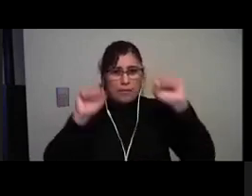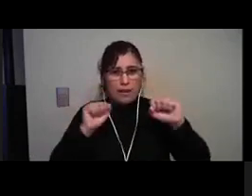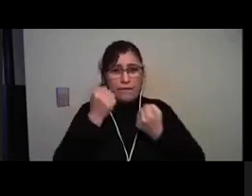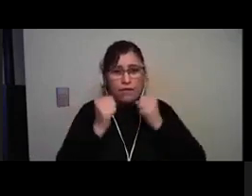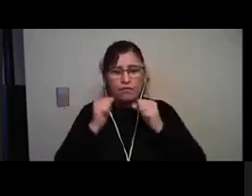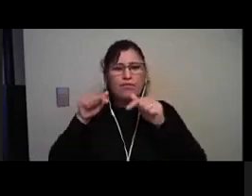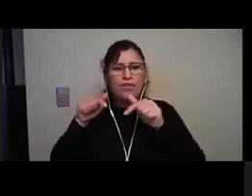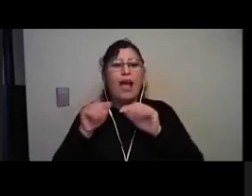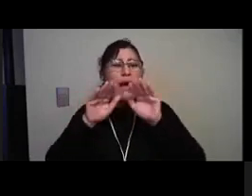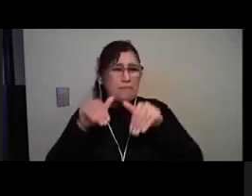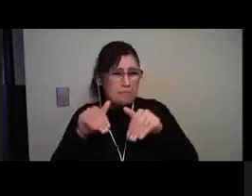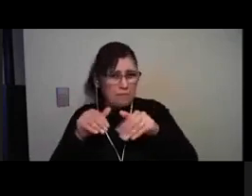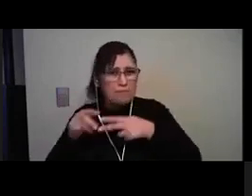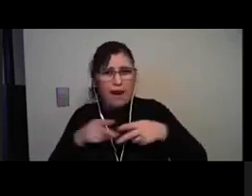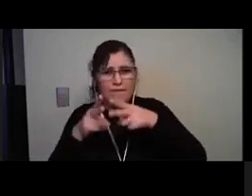vía nerviosa o